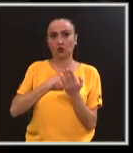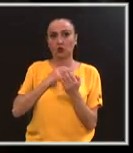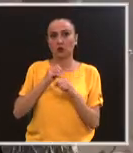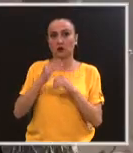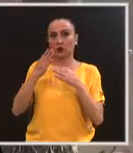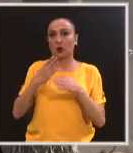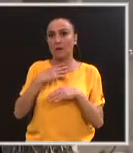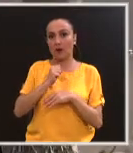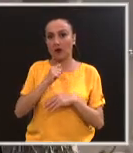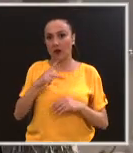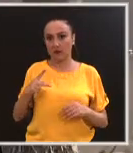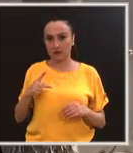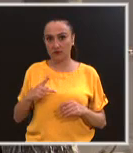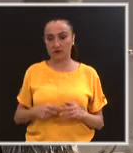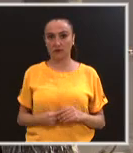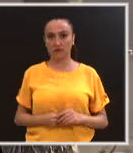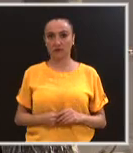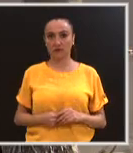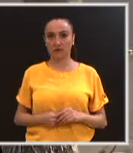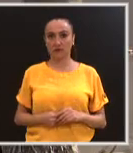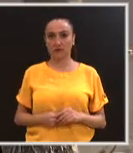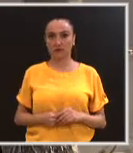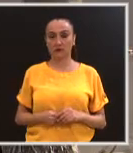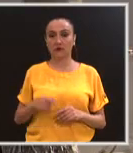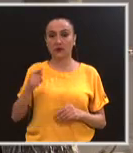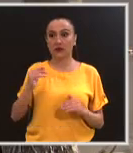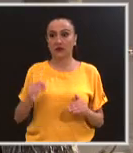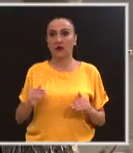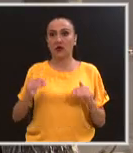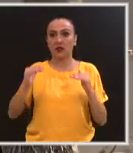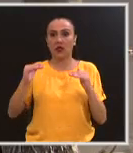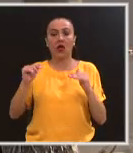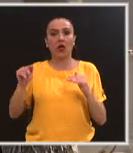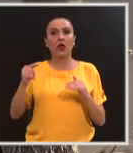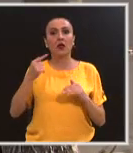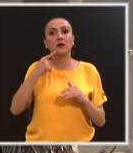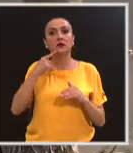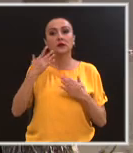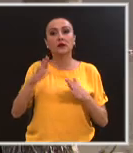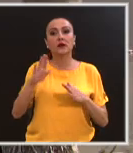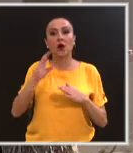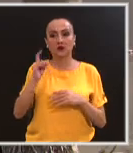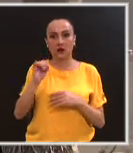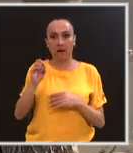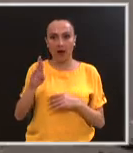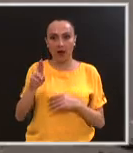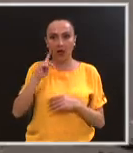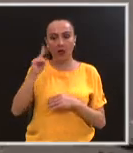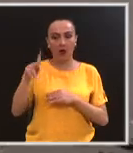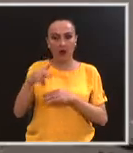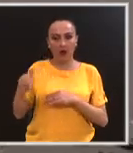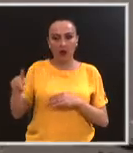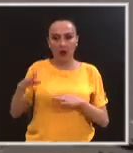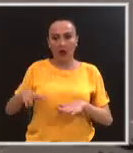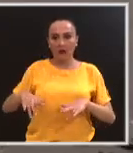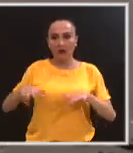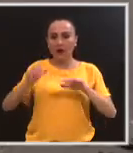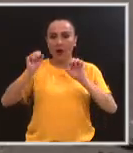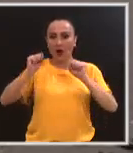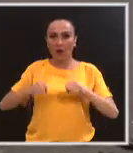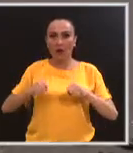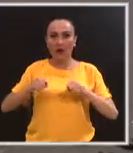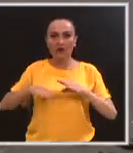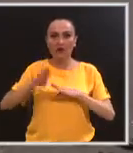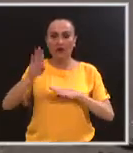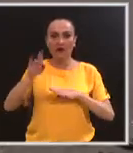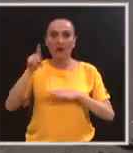por la aplicación cuando es alta según la predicción de mios yar en puntarenas la marea podría superar